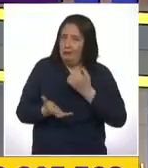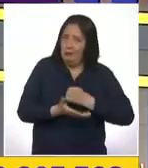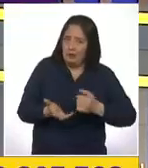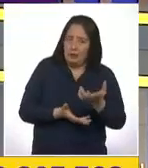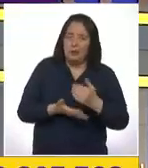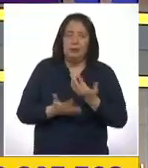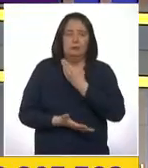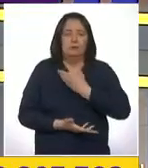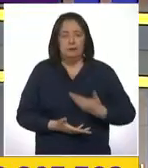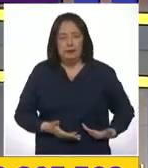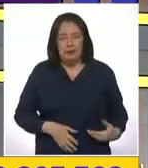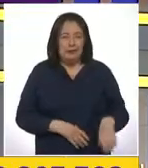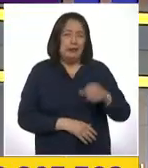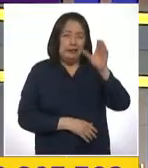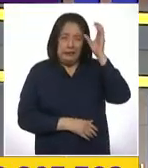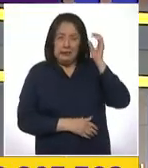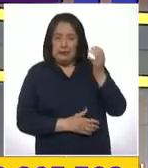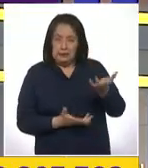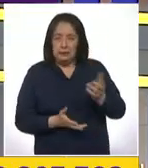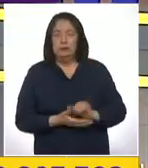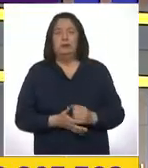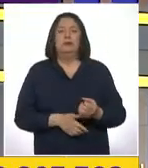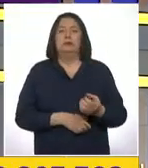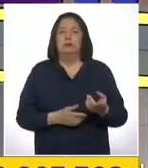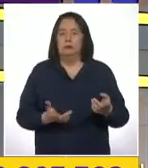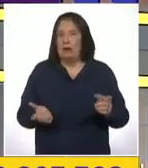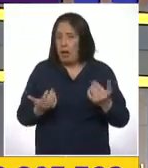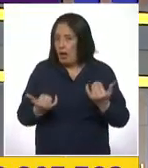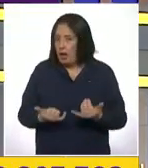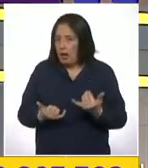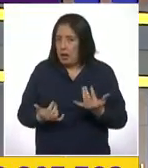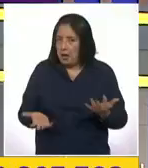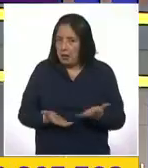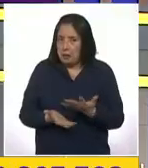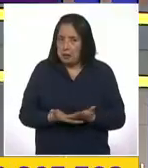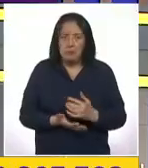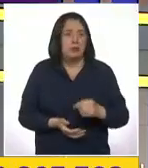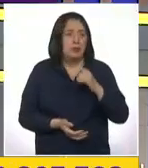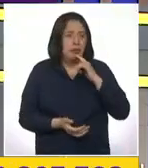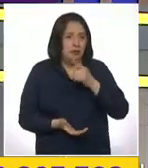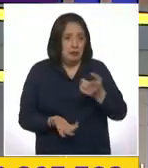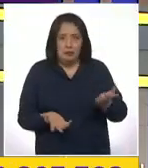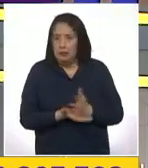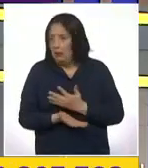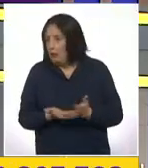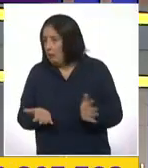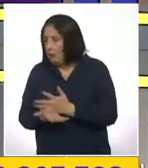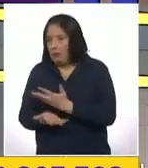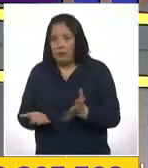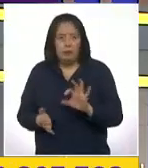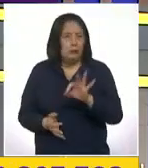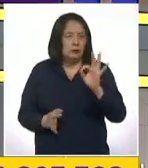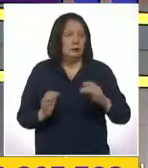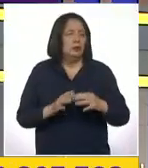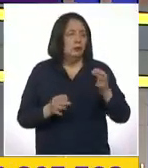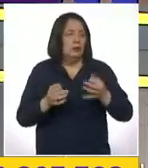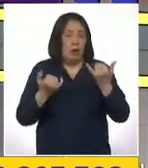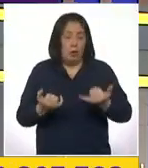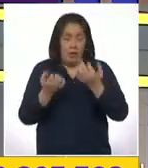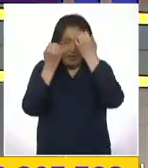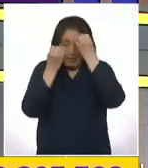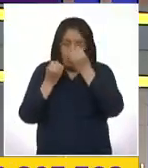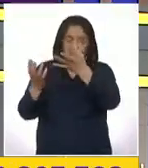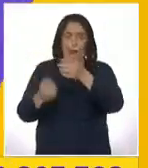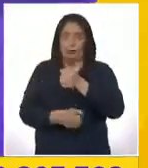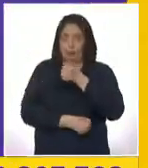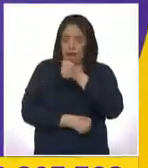presidente de la República, también quien se encuentra ahora mismo, además, no habida para la justicia. Tenemos información en vivo con